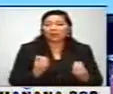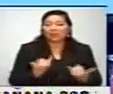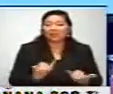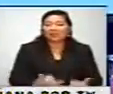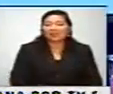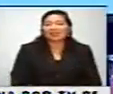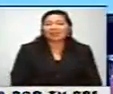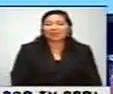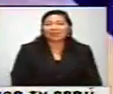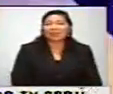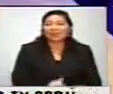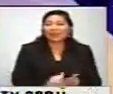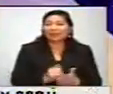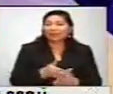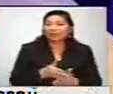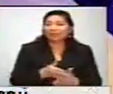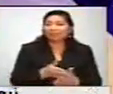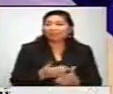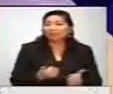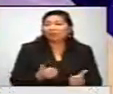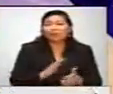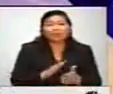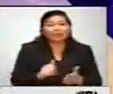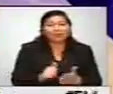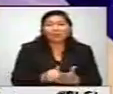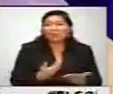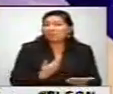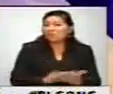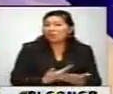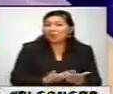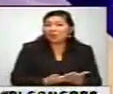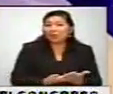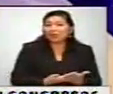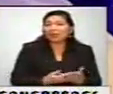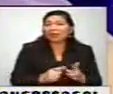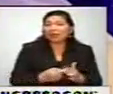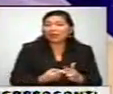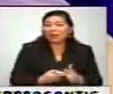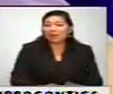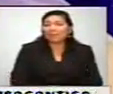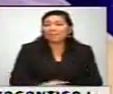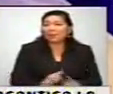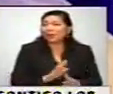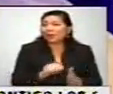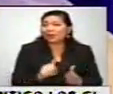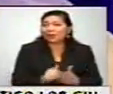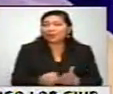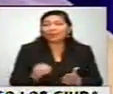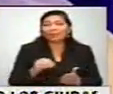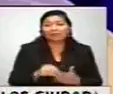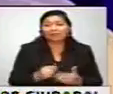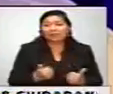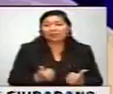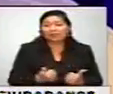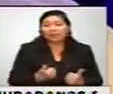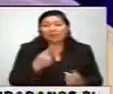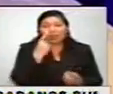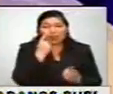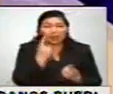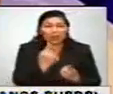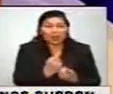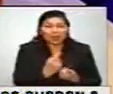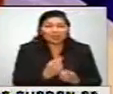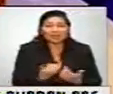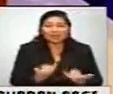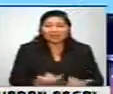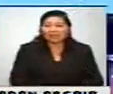¿no? Y que ha llegado a ser, bueno, no, todavía no está probado, solamente hay indicios, pero todos dicen, bueno, si se hubiera conocido en su